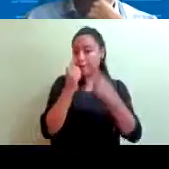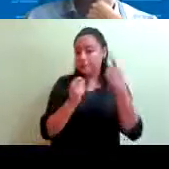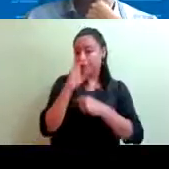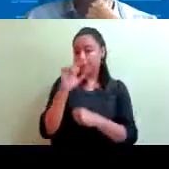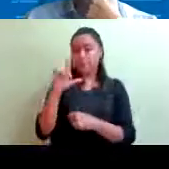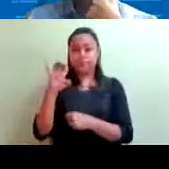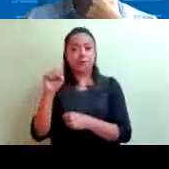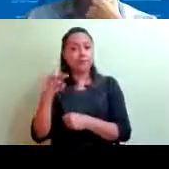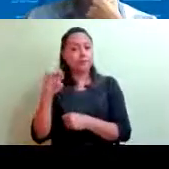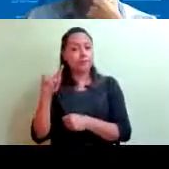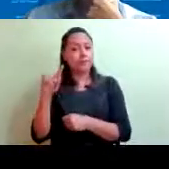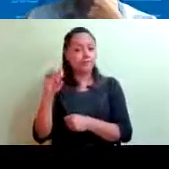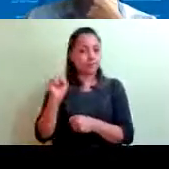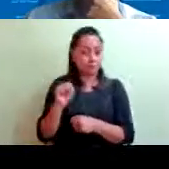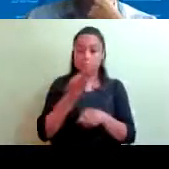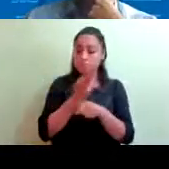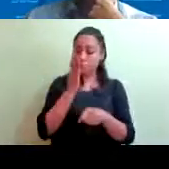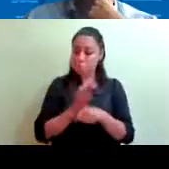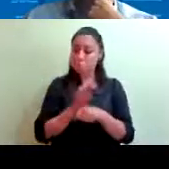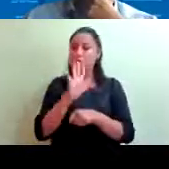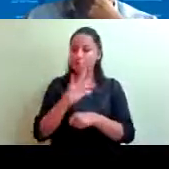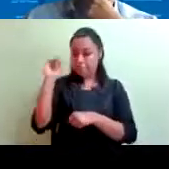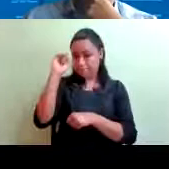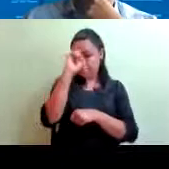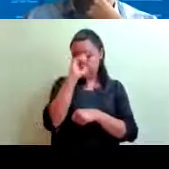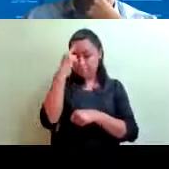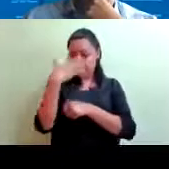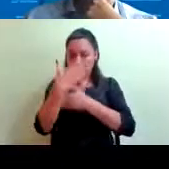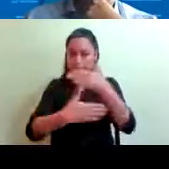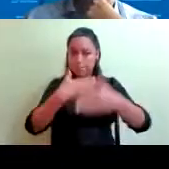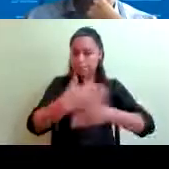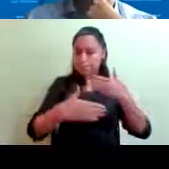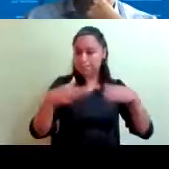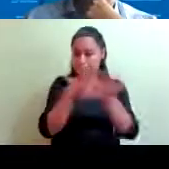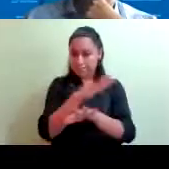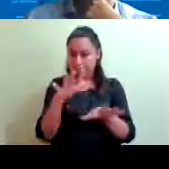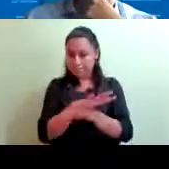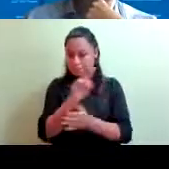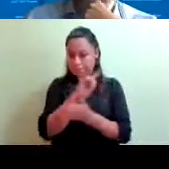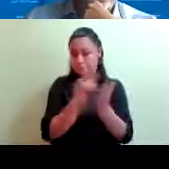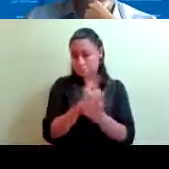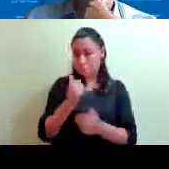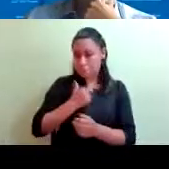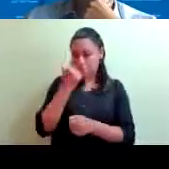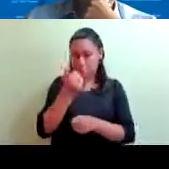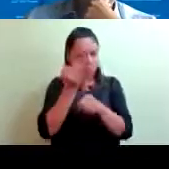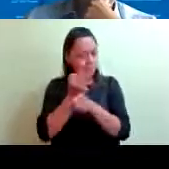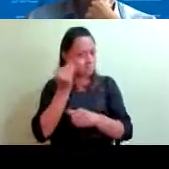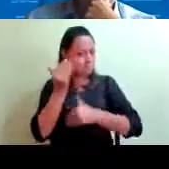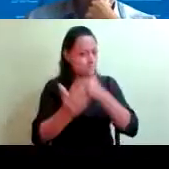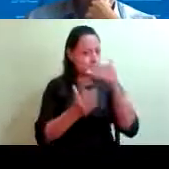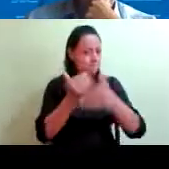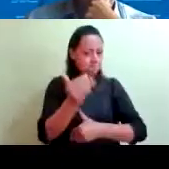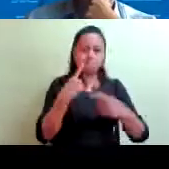son críticos en los procesos de reforma y aprovechando que se está iniciando un proceso muy rico de diálogo sobre la